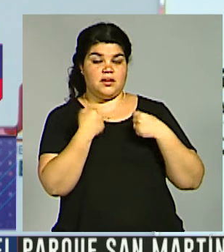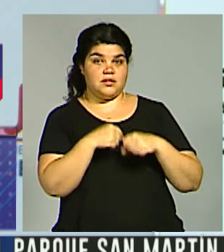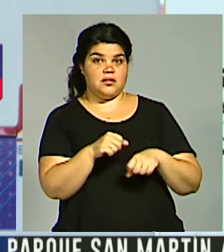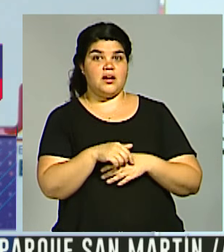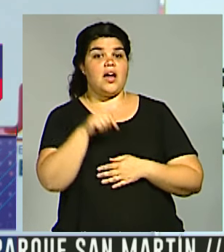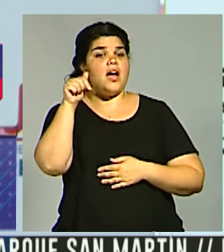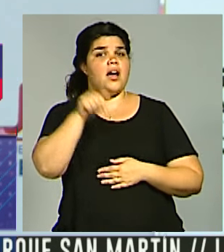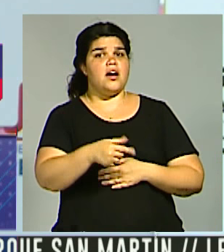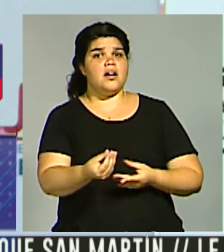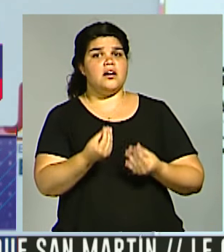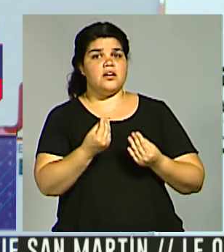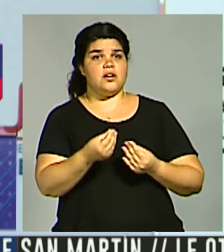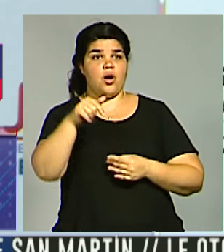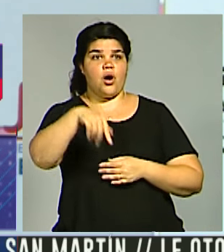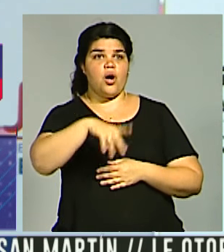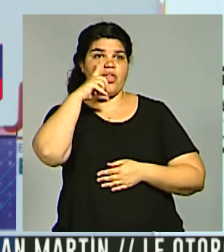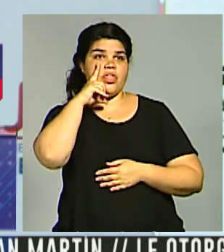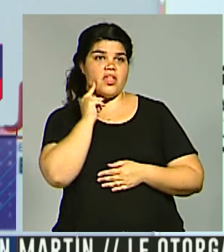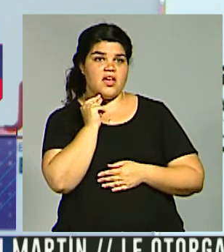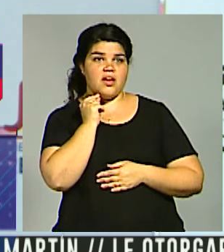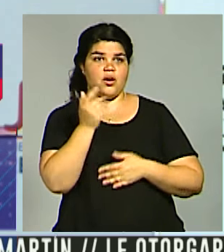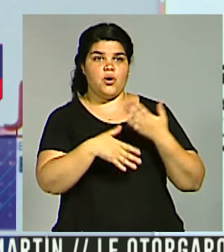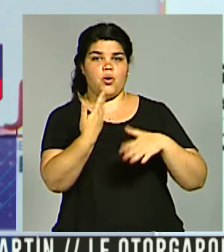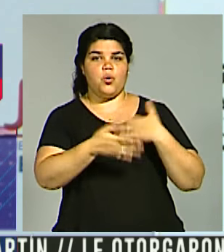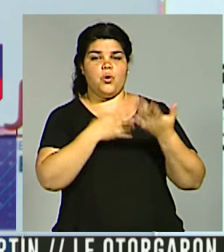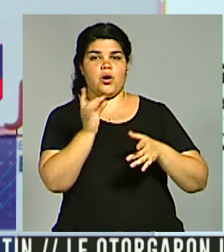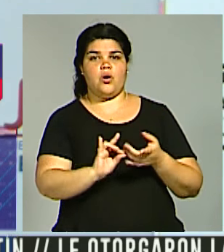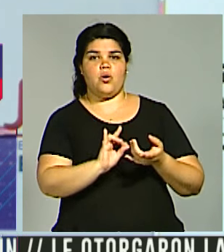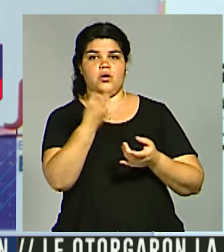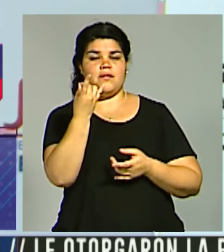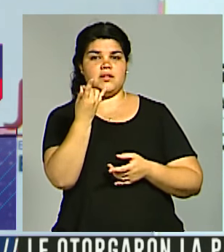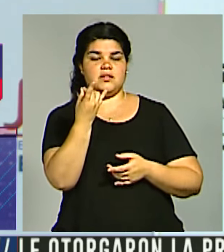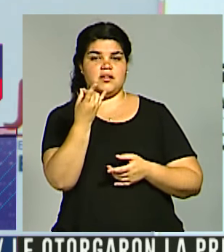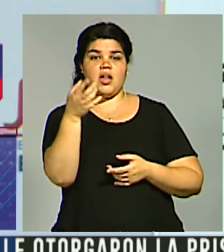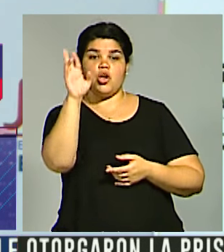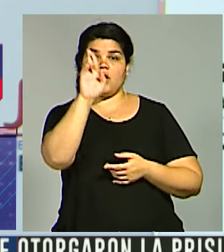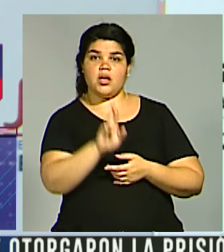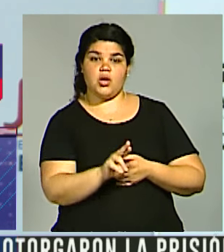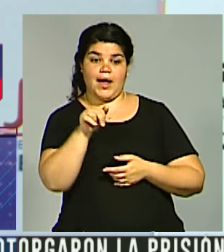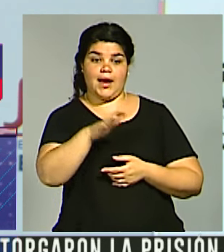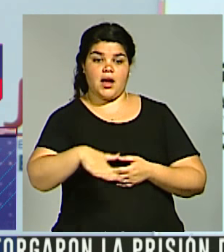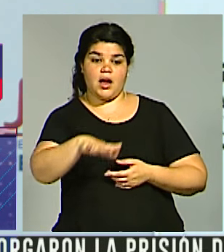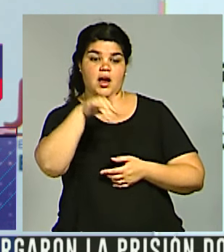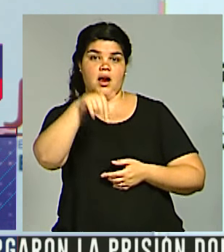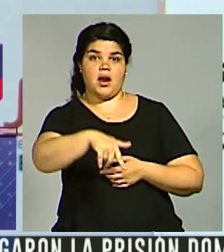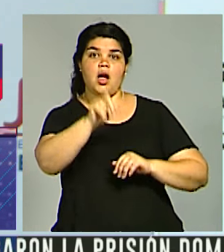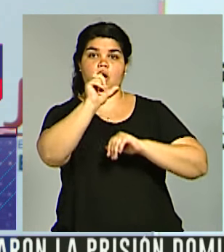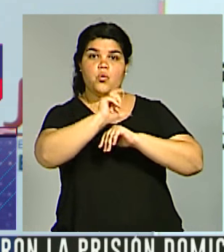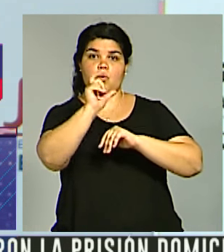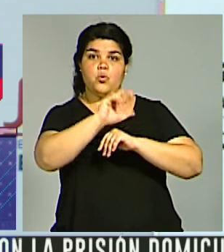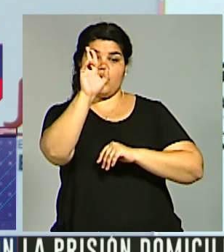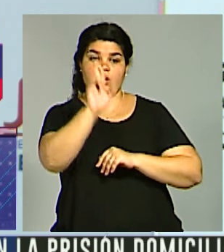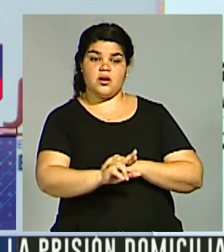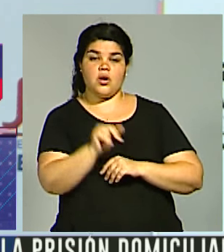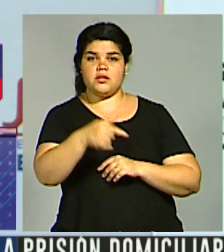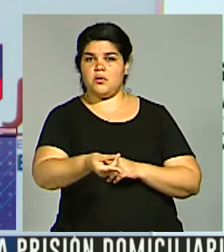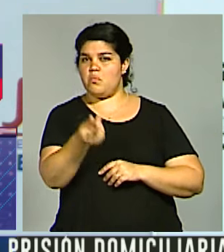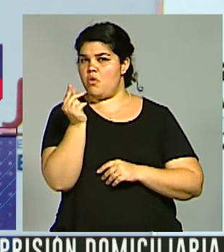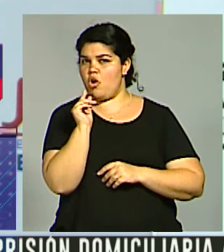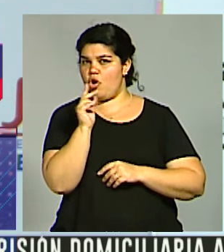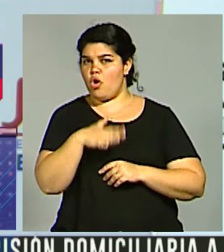donde justamente hoy mismo comenzaban los Juegos Universitarios Regionales que se van a estar celebrando aquí en la región de Cuyo. Hace un ratito en el